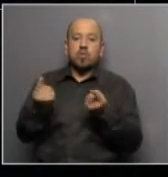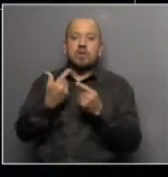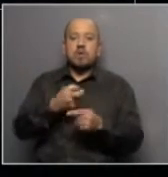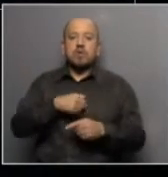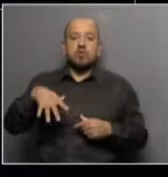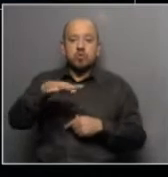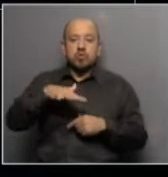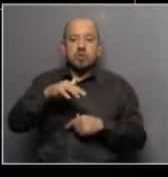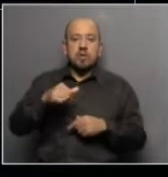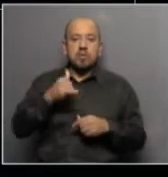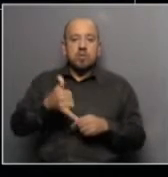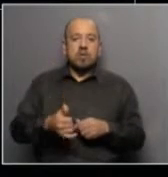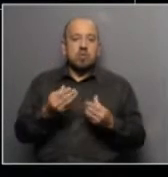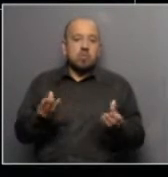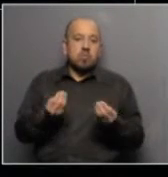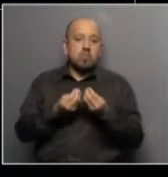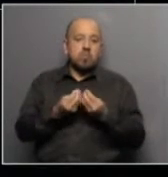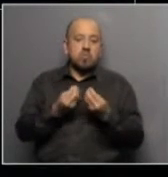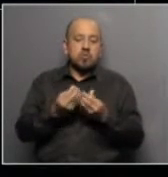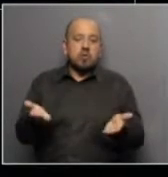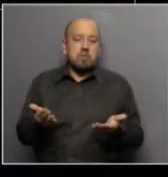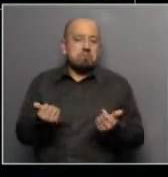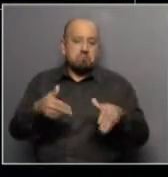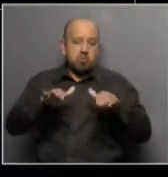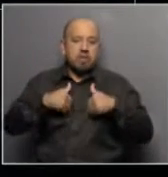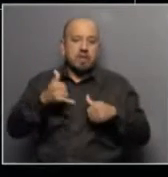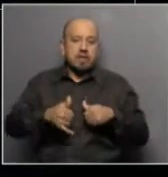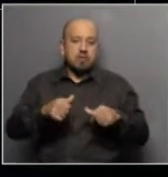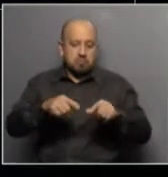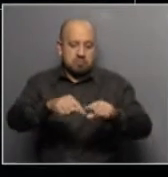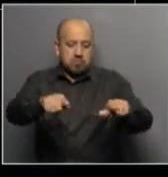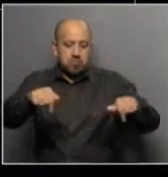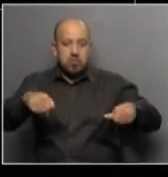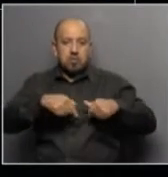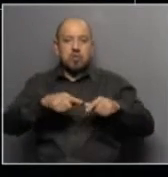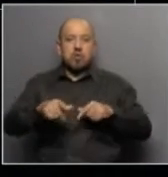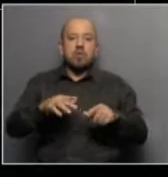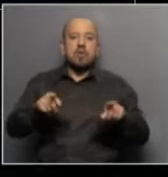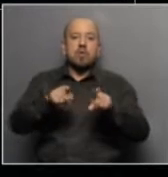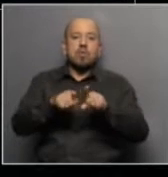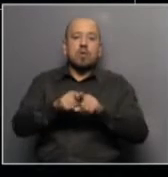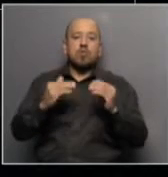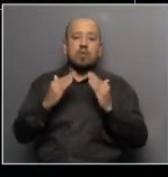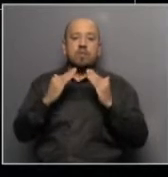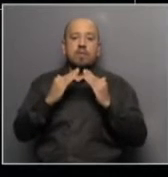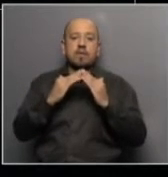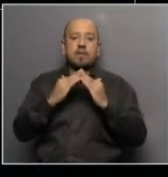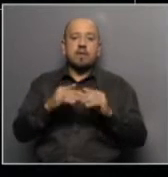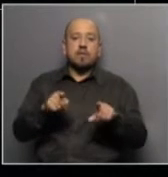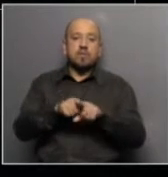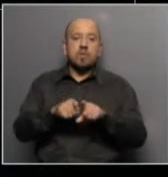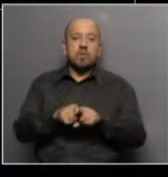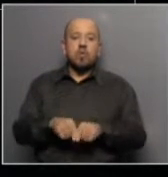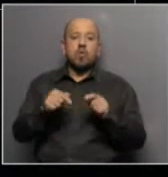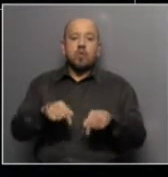como tengo muchas propiedades, no tengo problema en dejar engordar a varias. Y eso pasa con las tierras y pasa con las viviendas. Nosotros